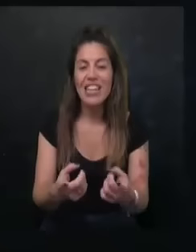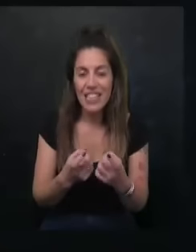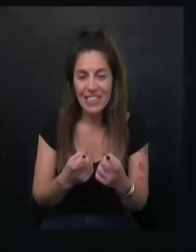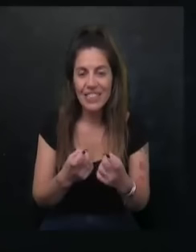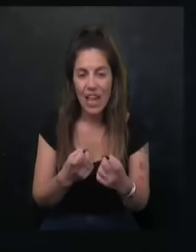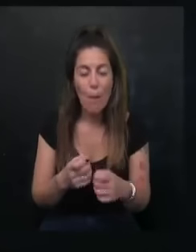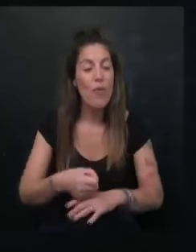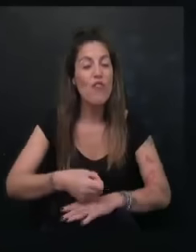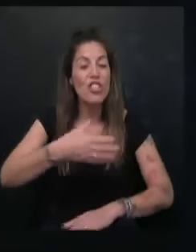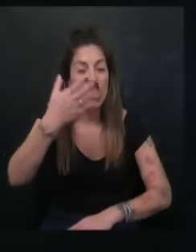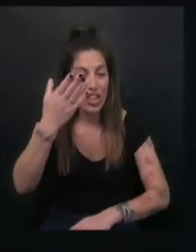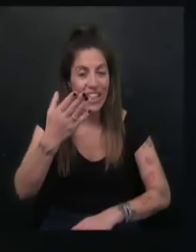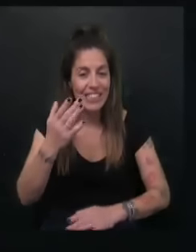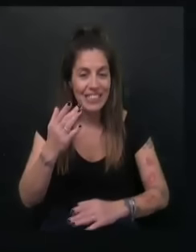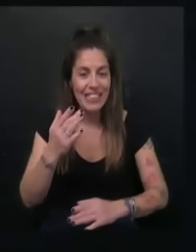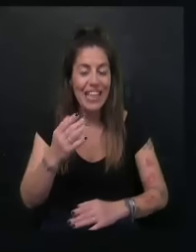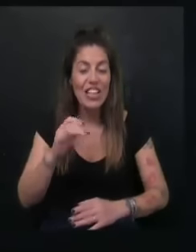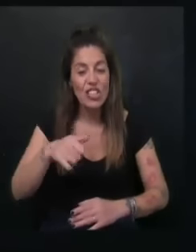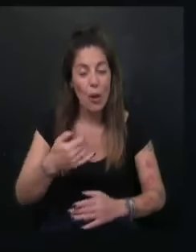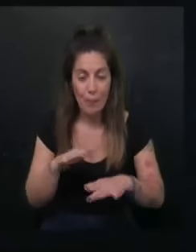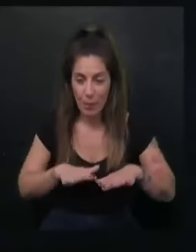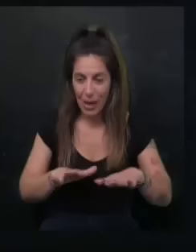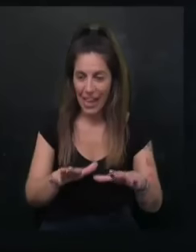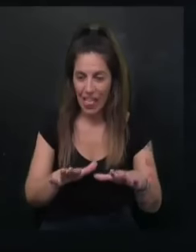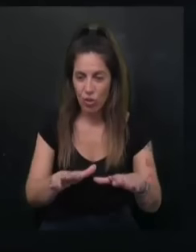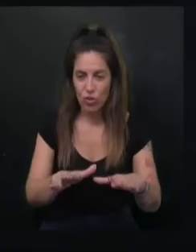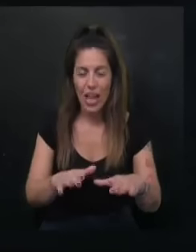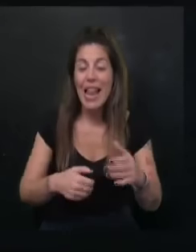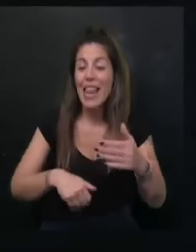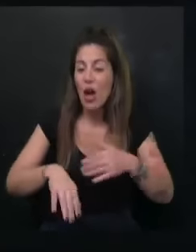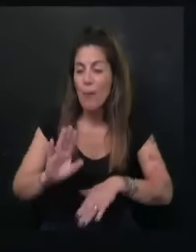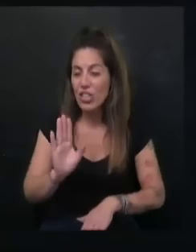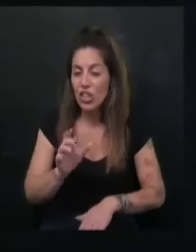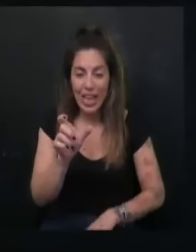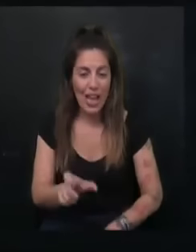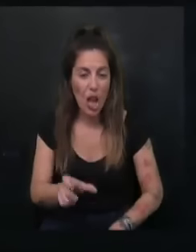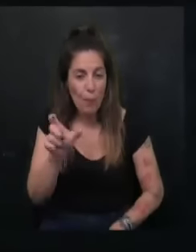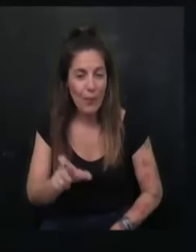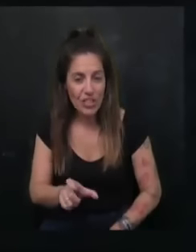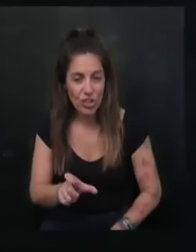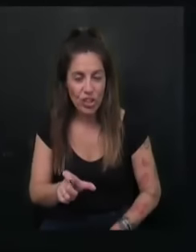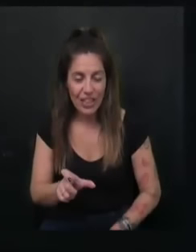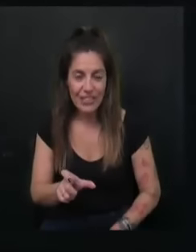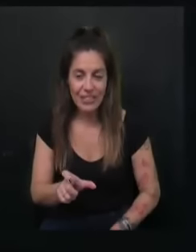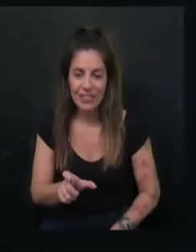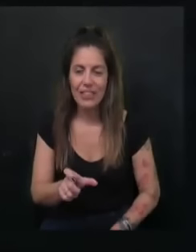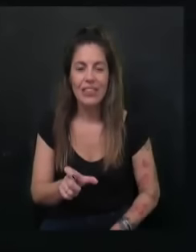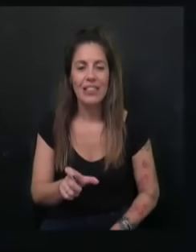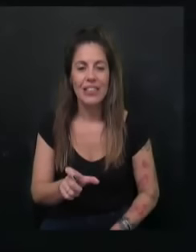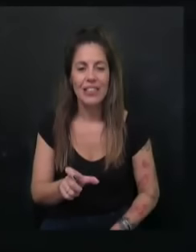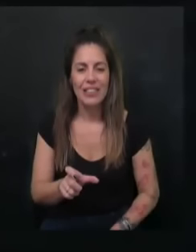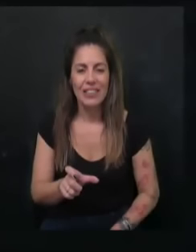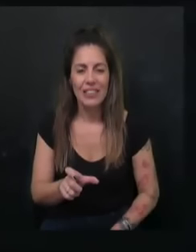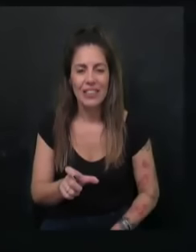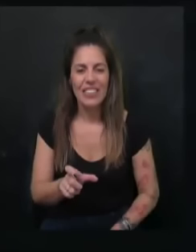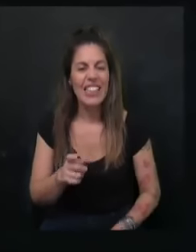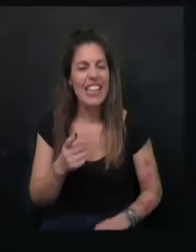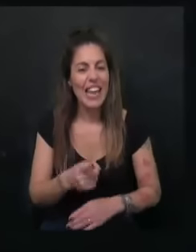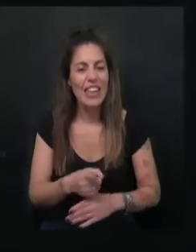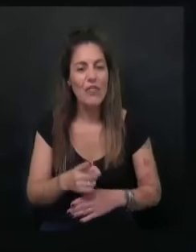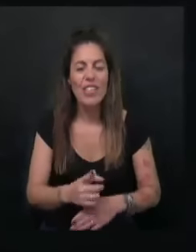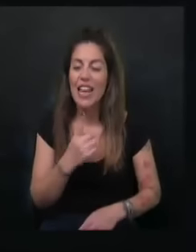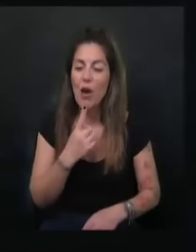profesionales educados la mayoría de la gente que ha estado definiendo